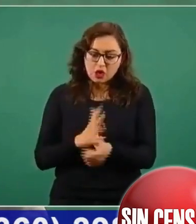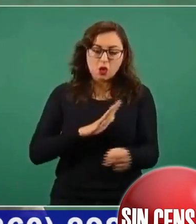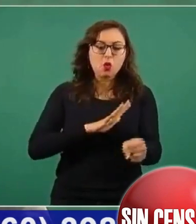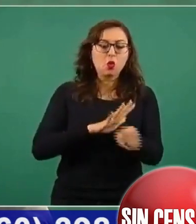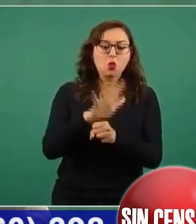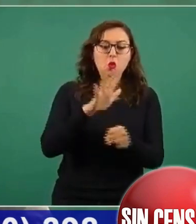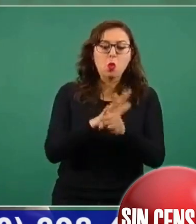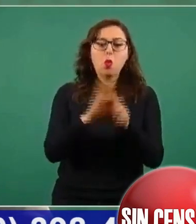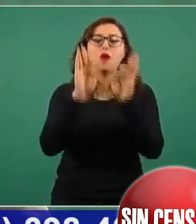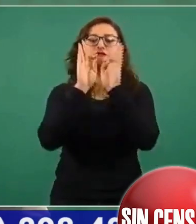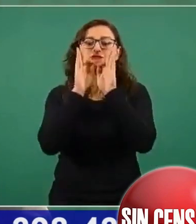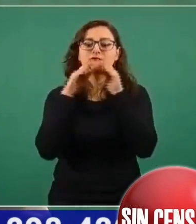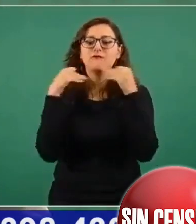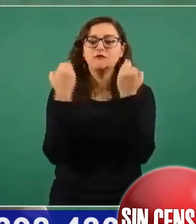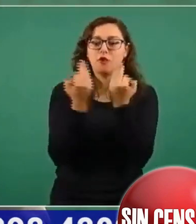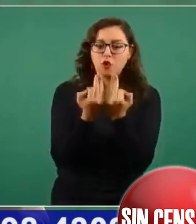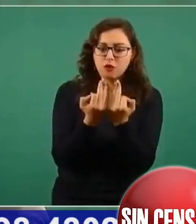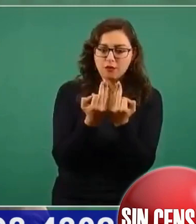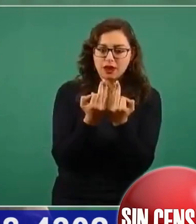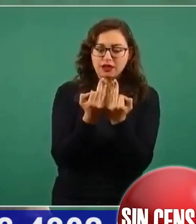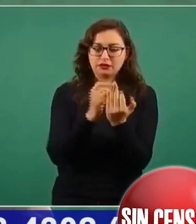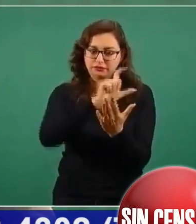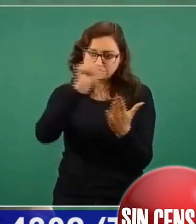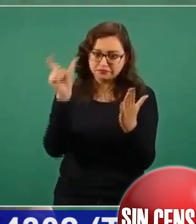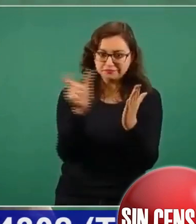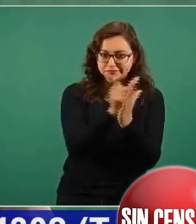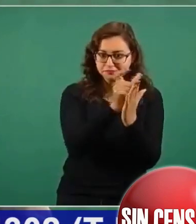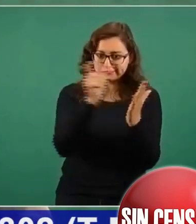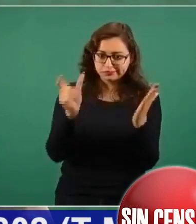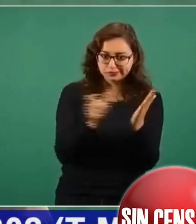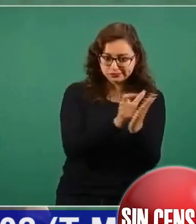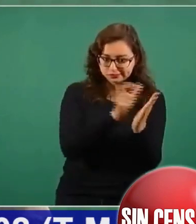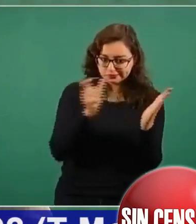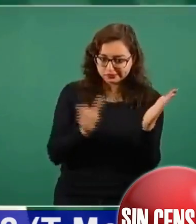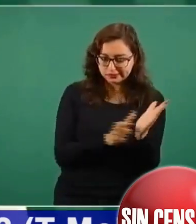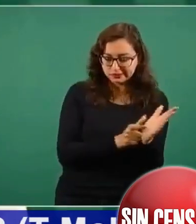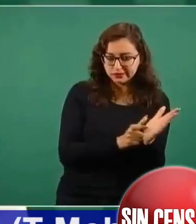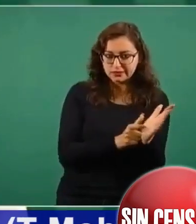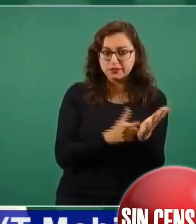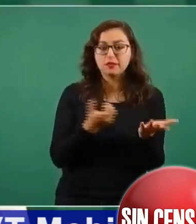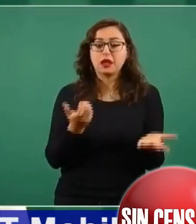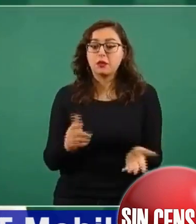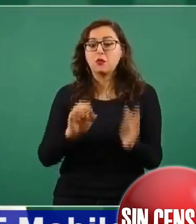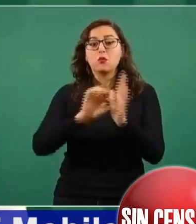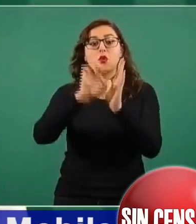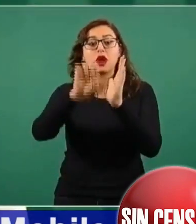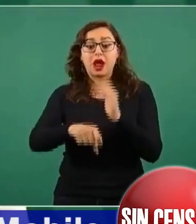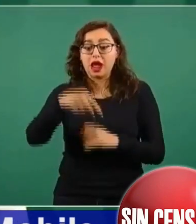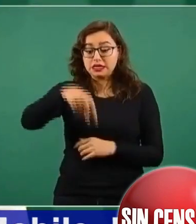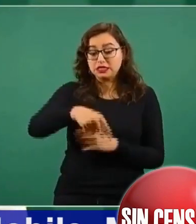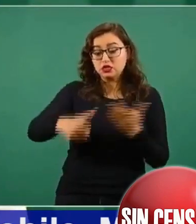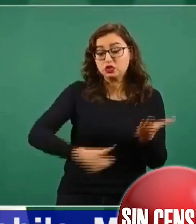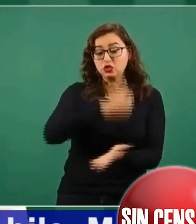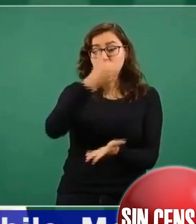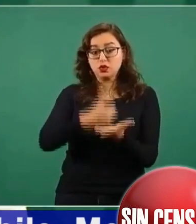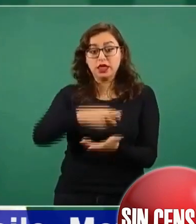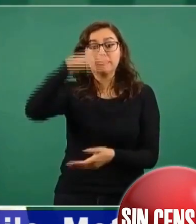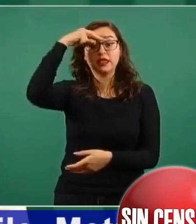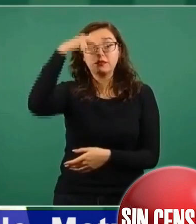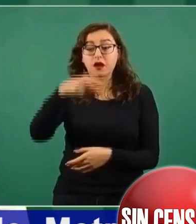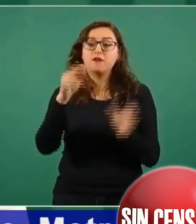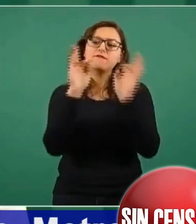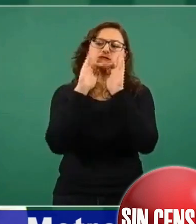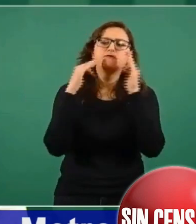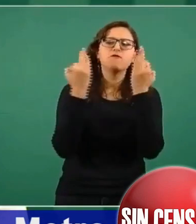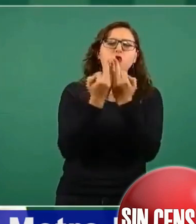La modalidad de la conducta que tipificó el legislador de la Ciudad de México fue esa,